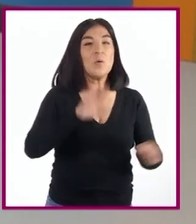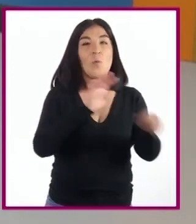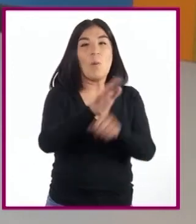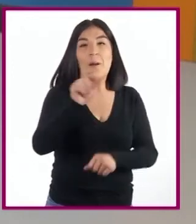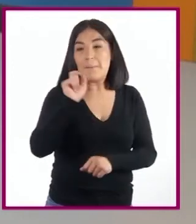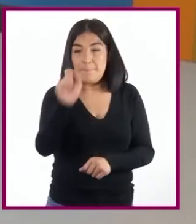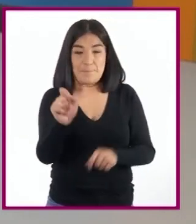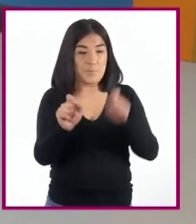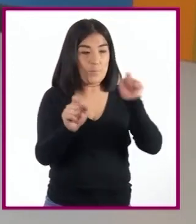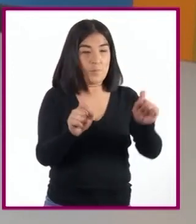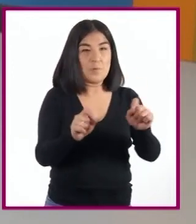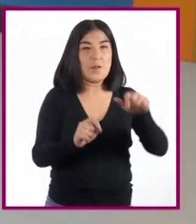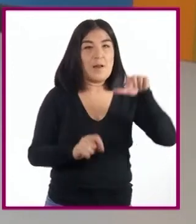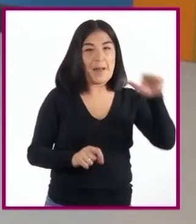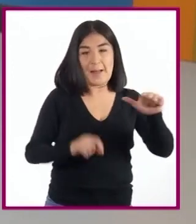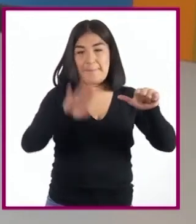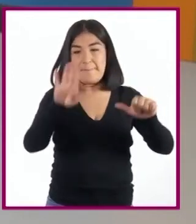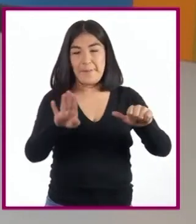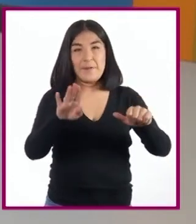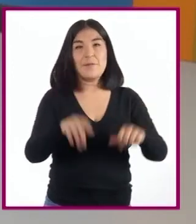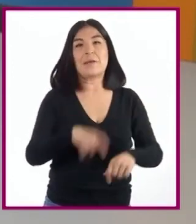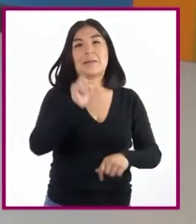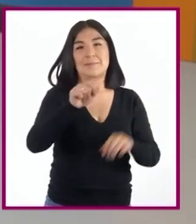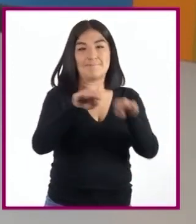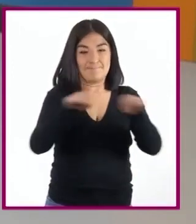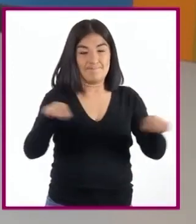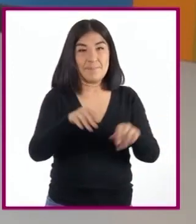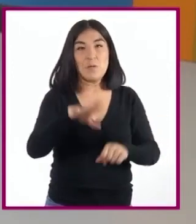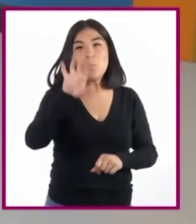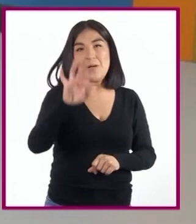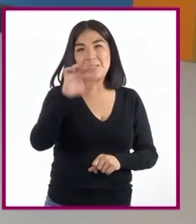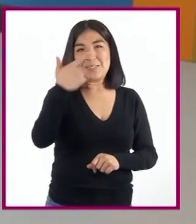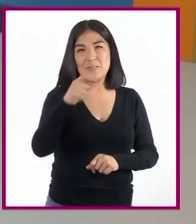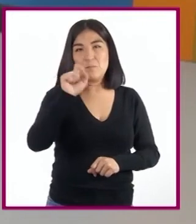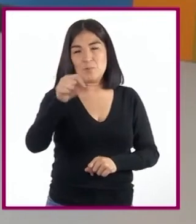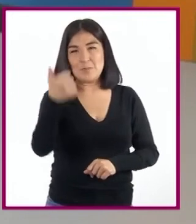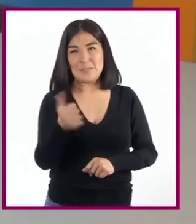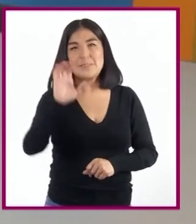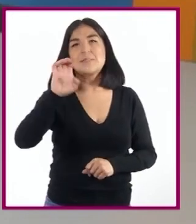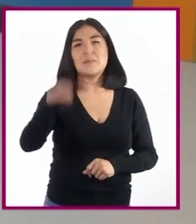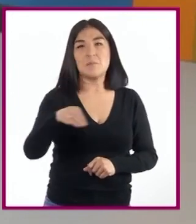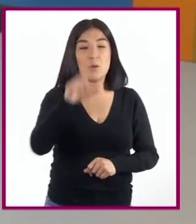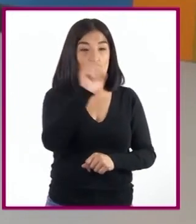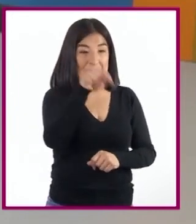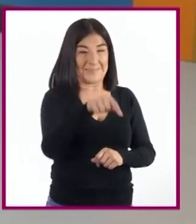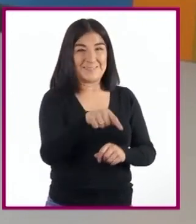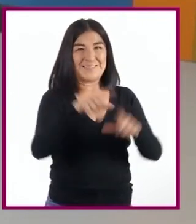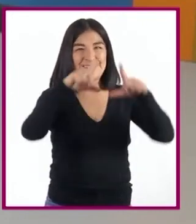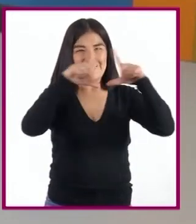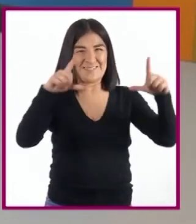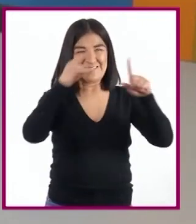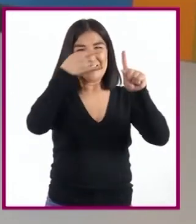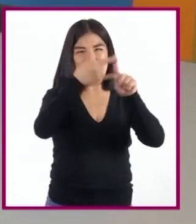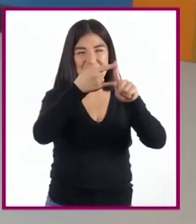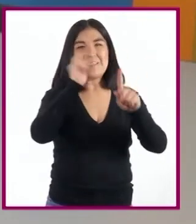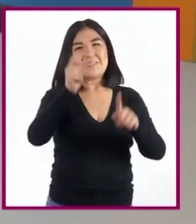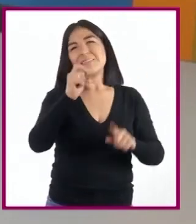puntos A y B mide 46.7 centímetros, cuando el gato tiene la forma de un